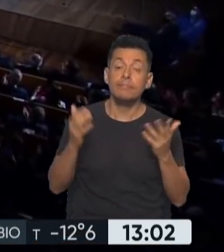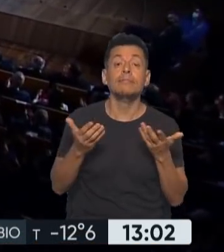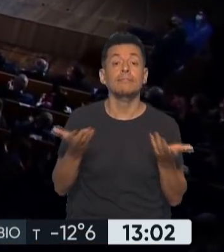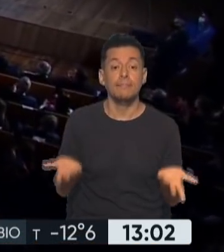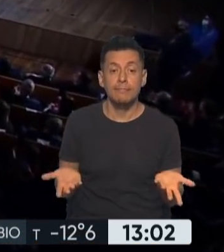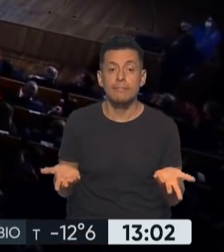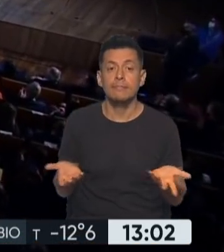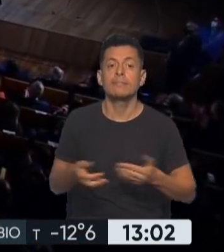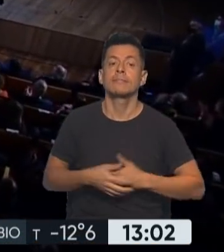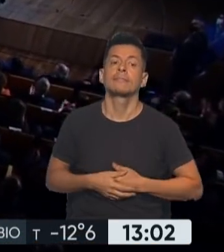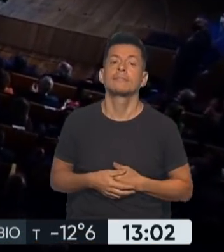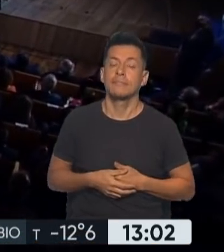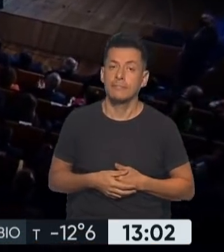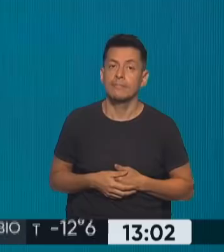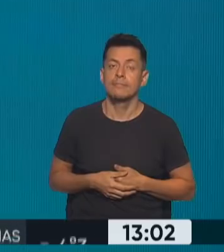Entonces,